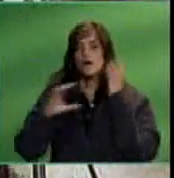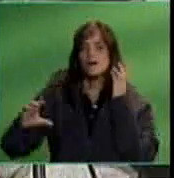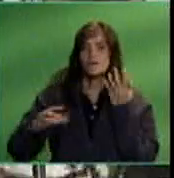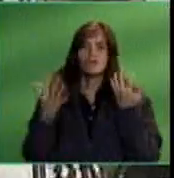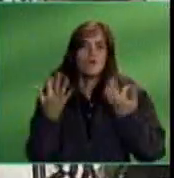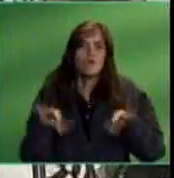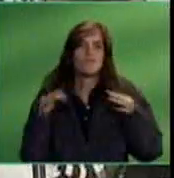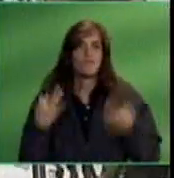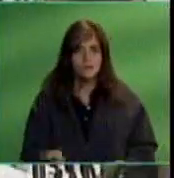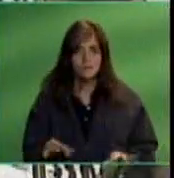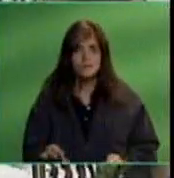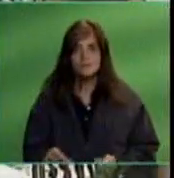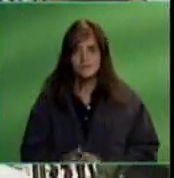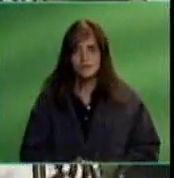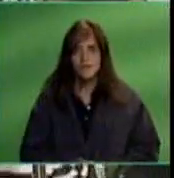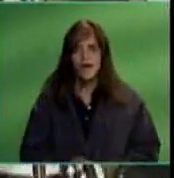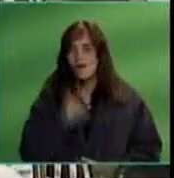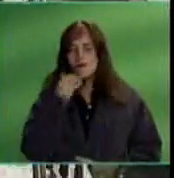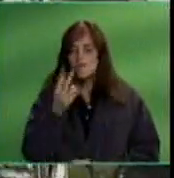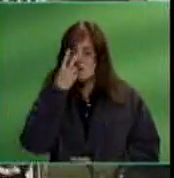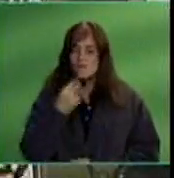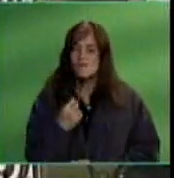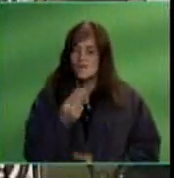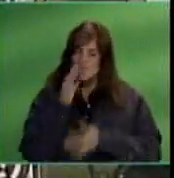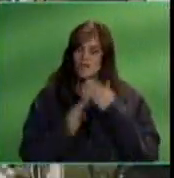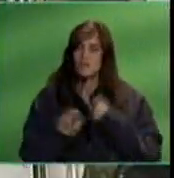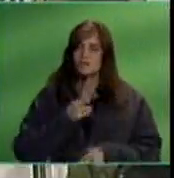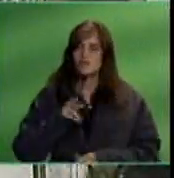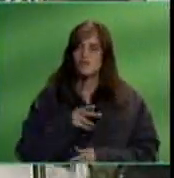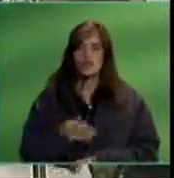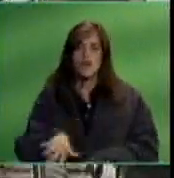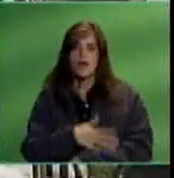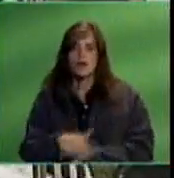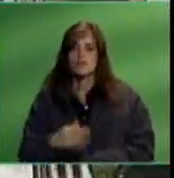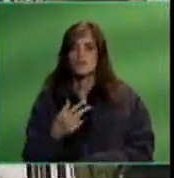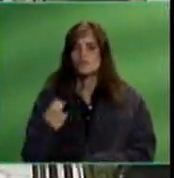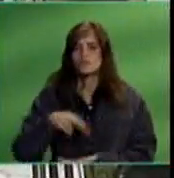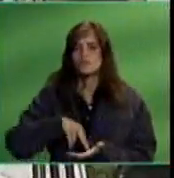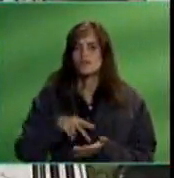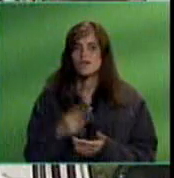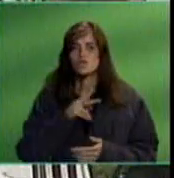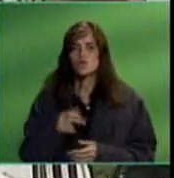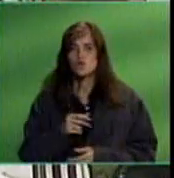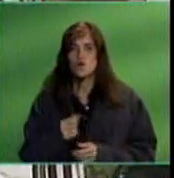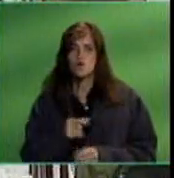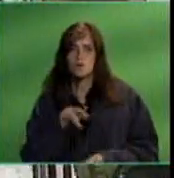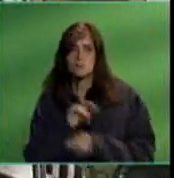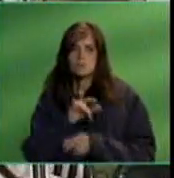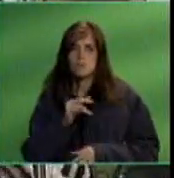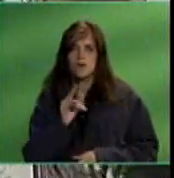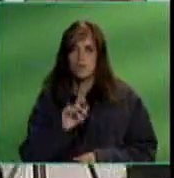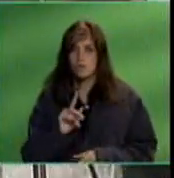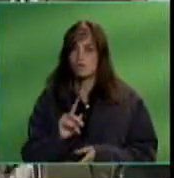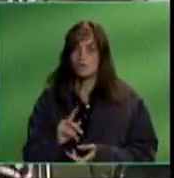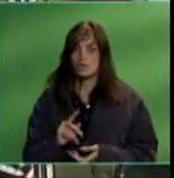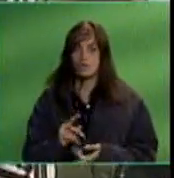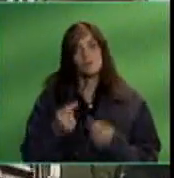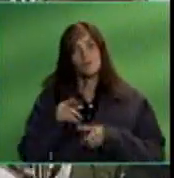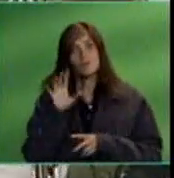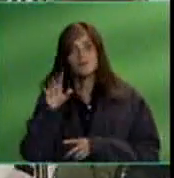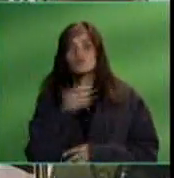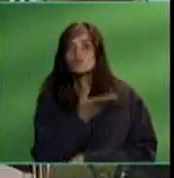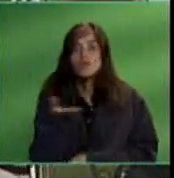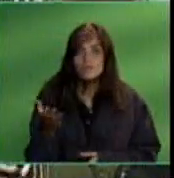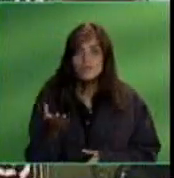total normalidad y el eso y el hecho que un pobre un humilde estemos pasando por la calle no quiere decir que estamos intimidando Ah pero lo que pasa es que en el país de